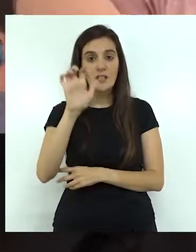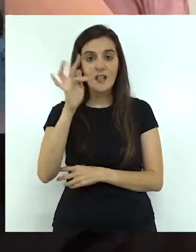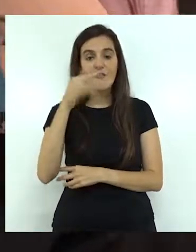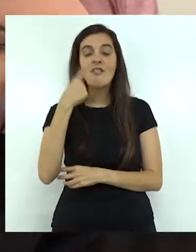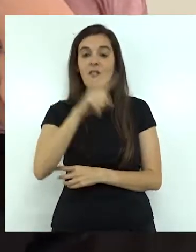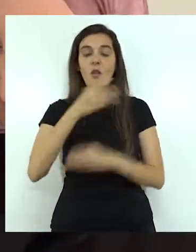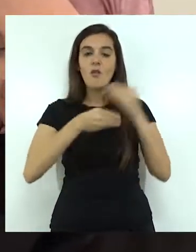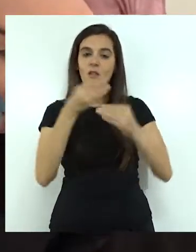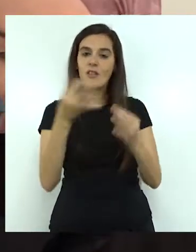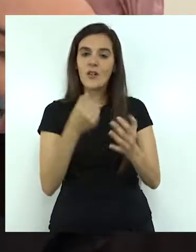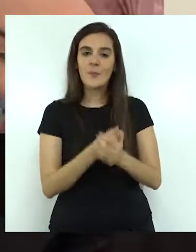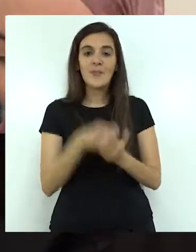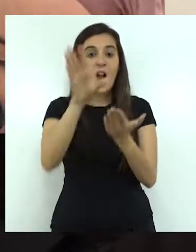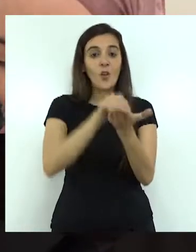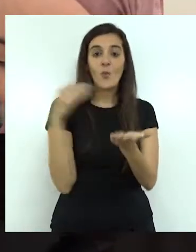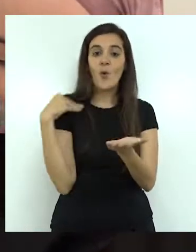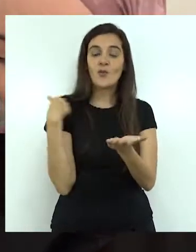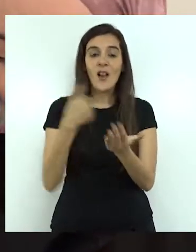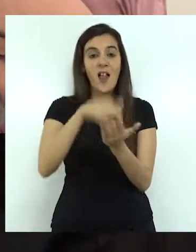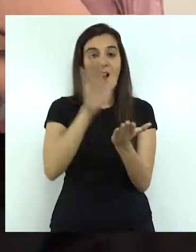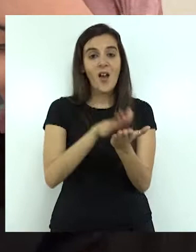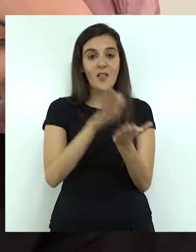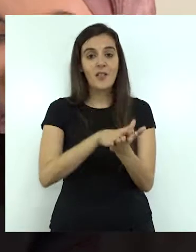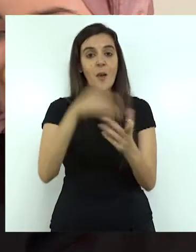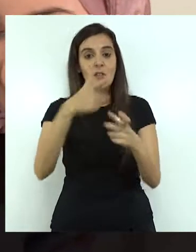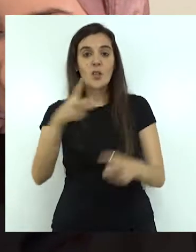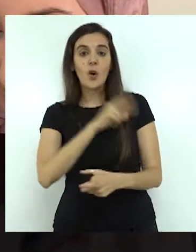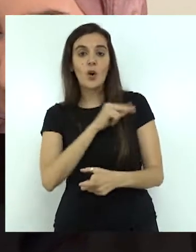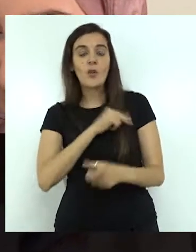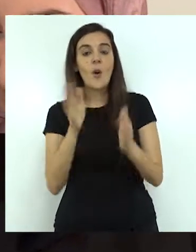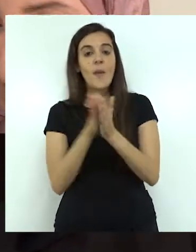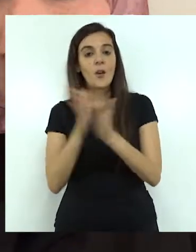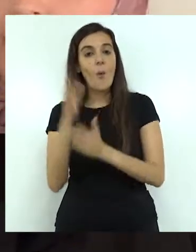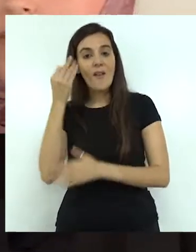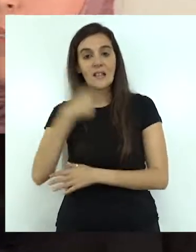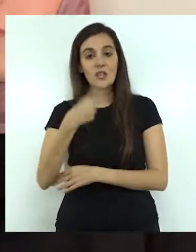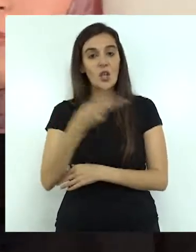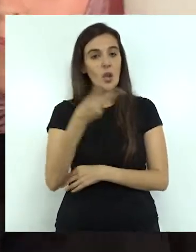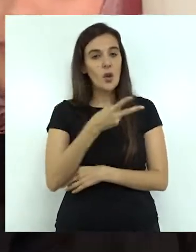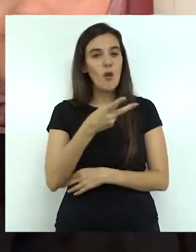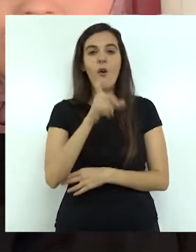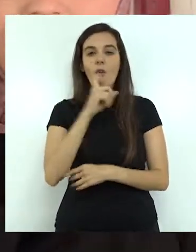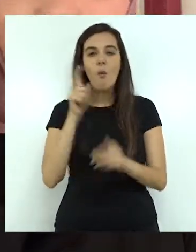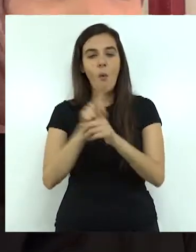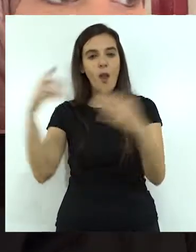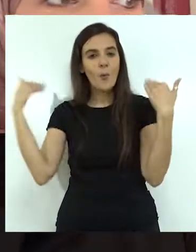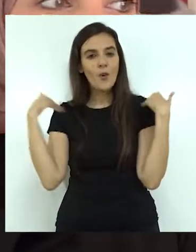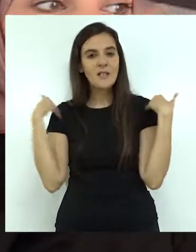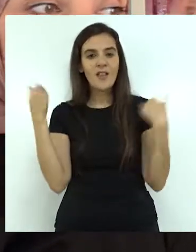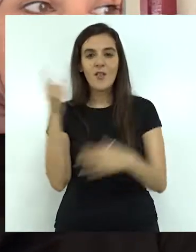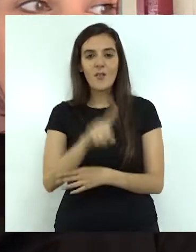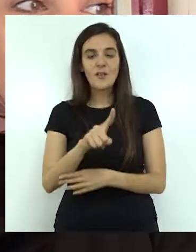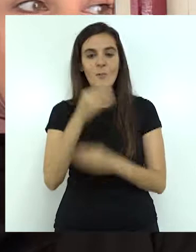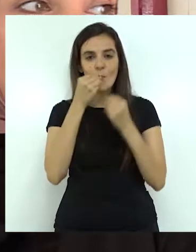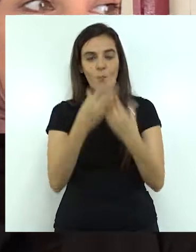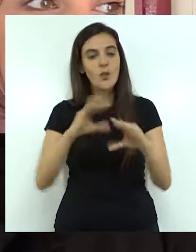nuestro acta de concejal mi compañera y yo lo afrontamos con mucha responsabilidad y bueno desde nuestra formación